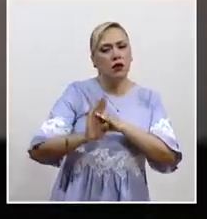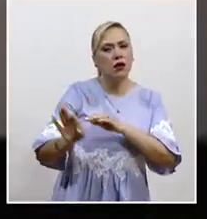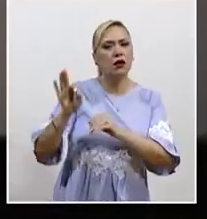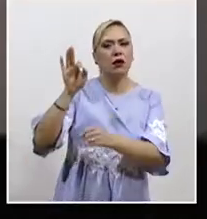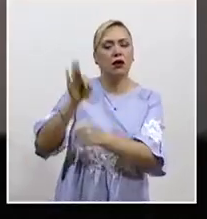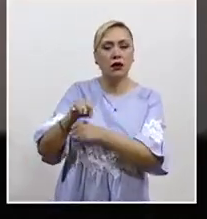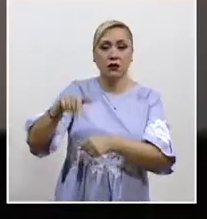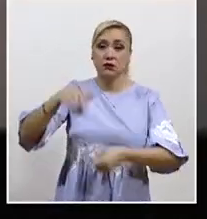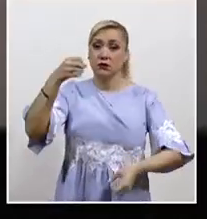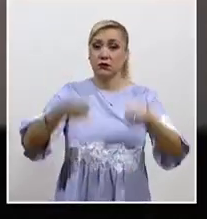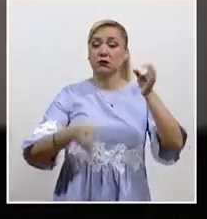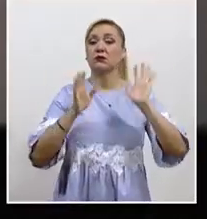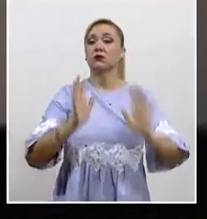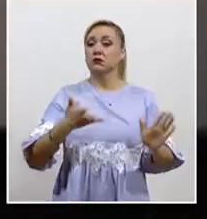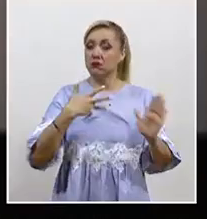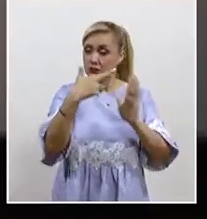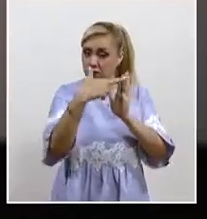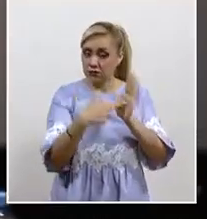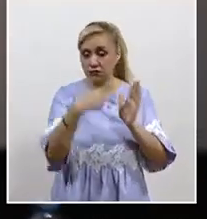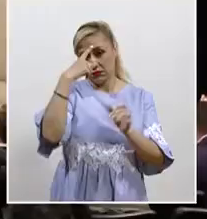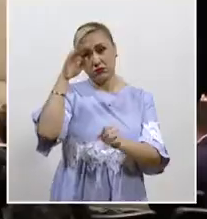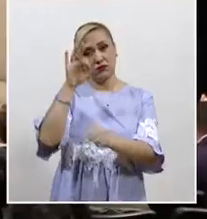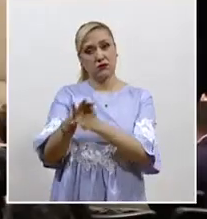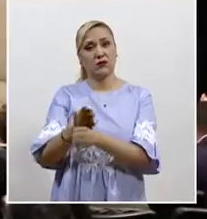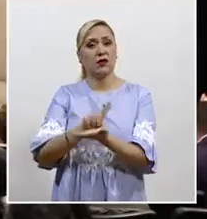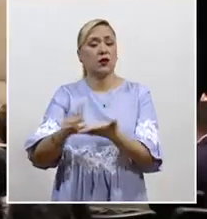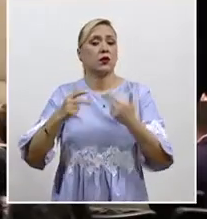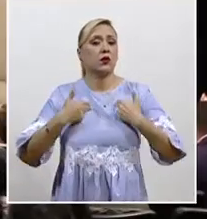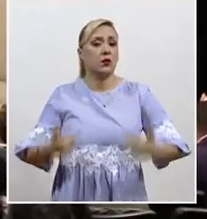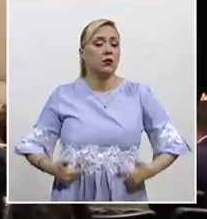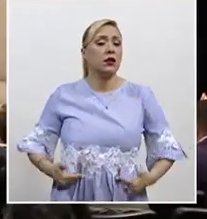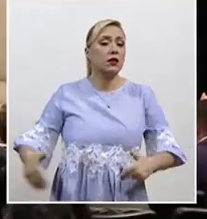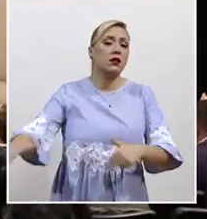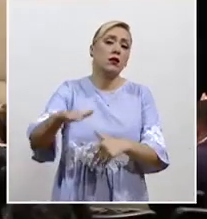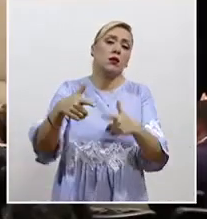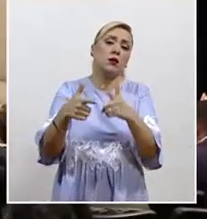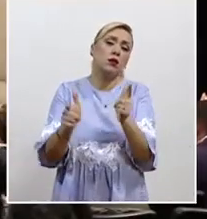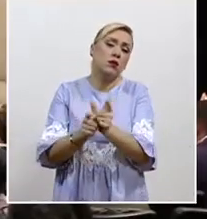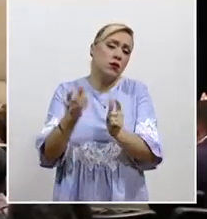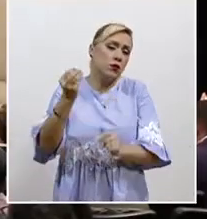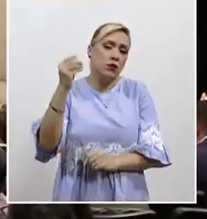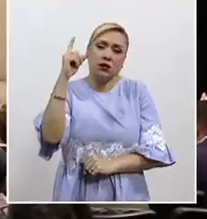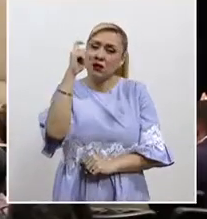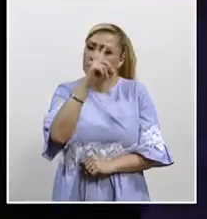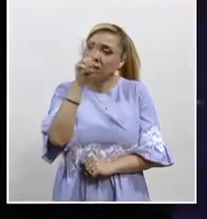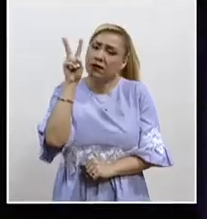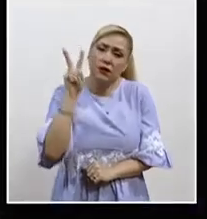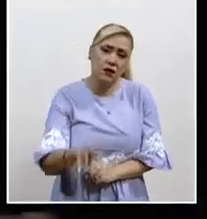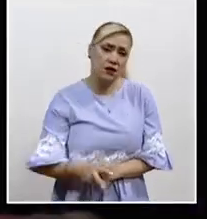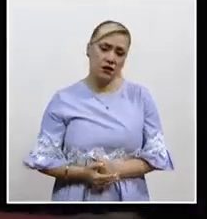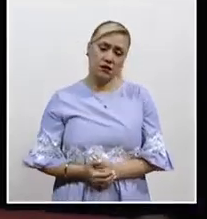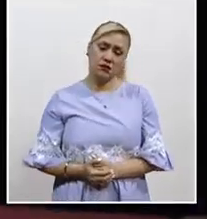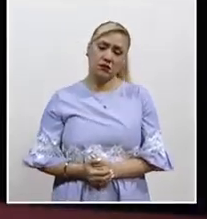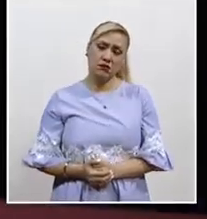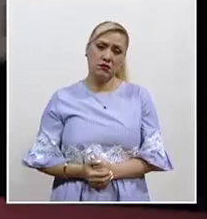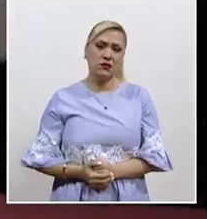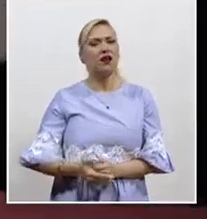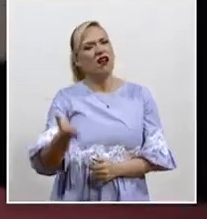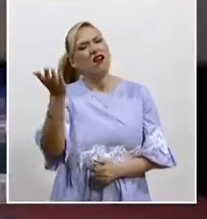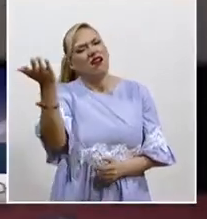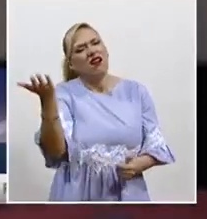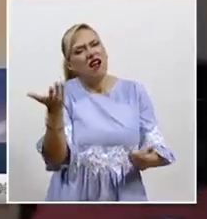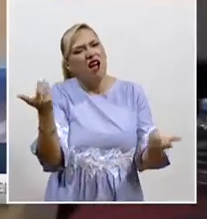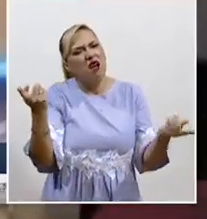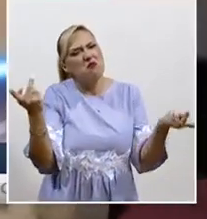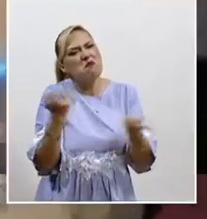establecido criterios para proteger los derechos humanos de este grupo en condiciones de vulnerabilidad que pasa cuando una persona es